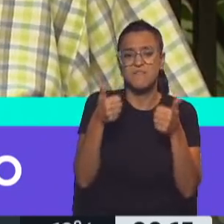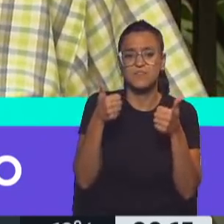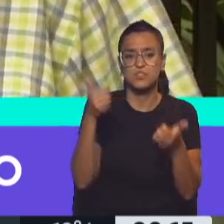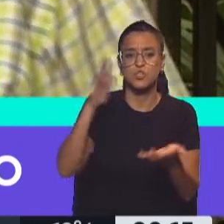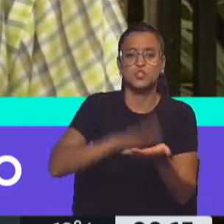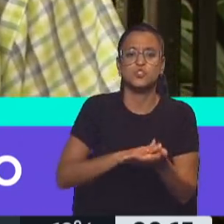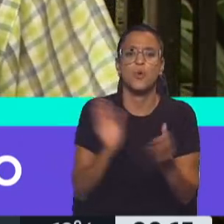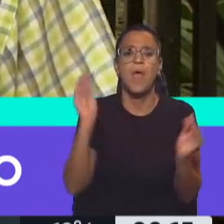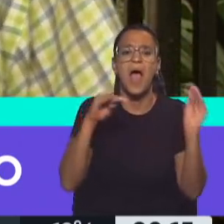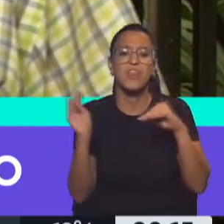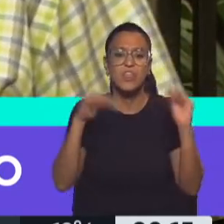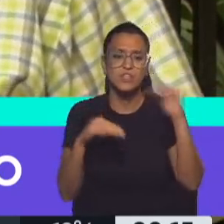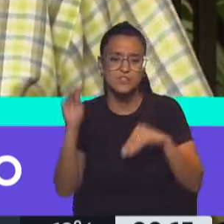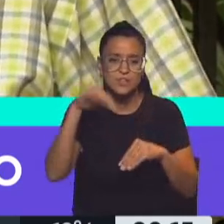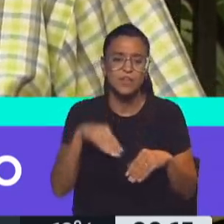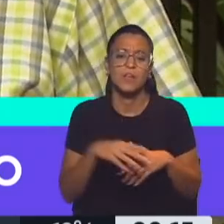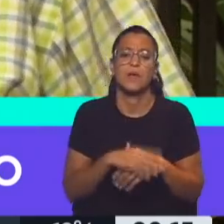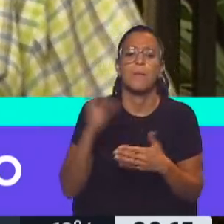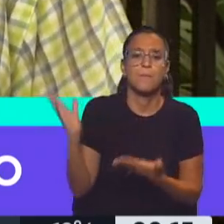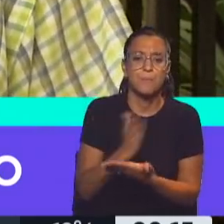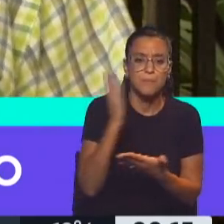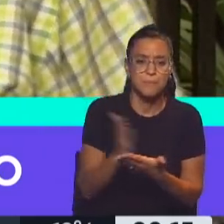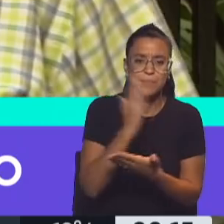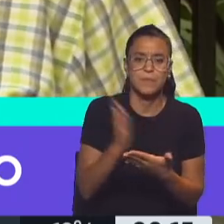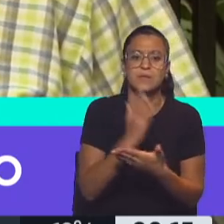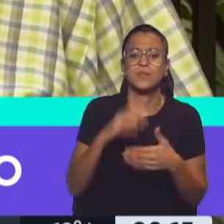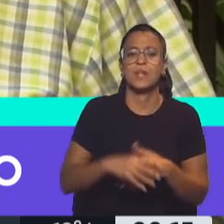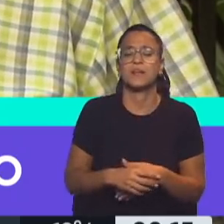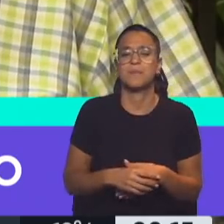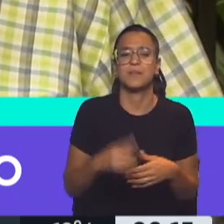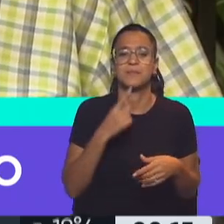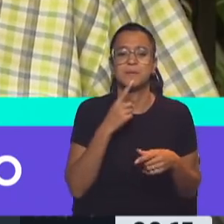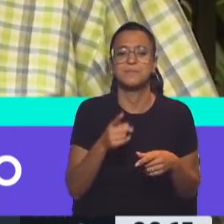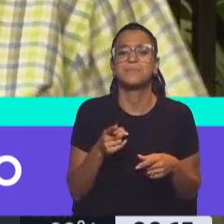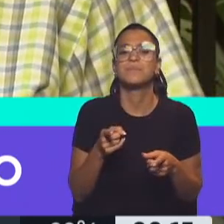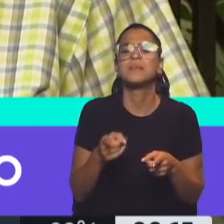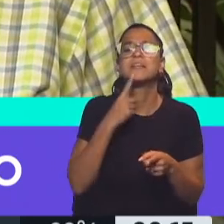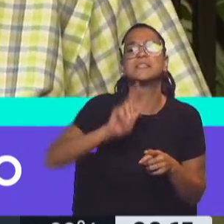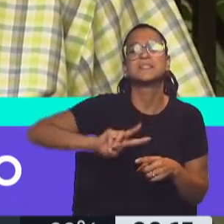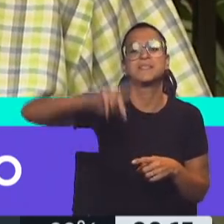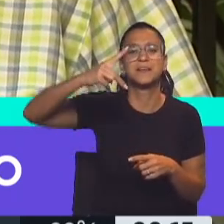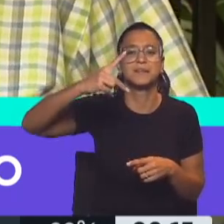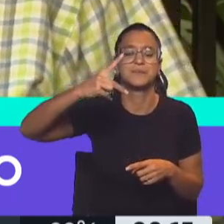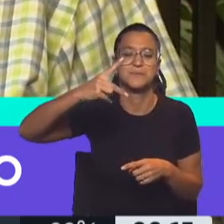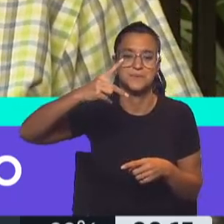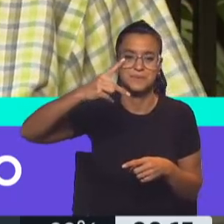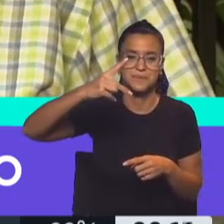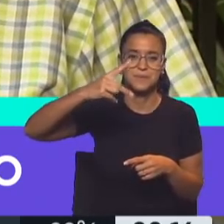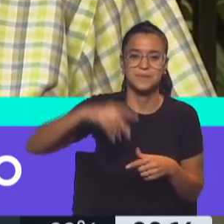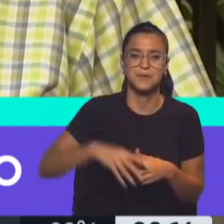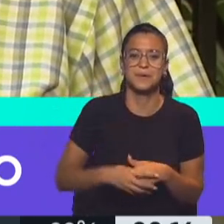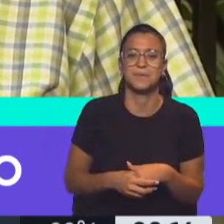con adicionales por producción etcétera el segundo objetivo era